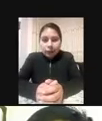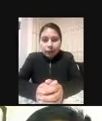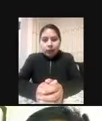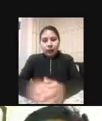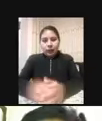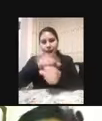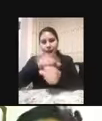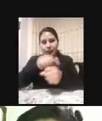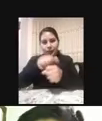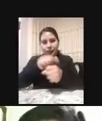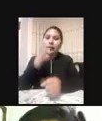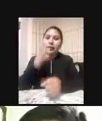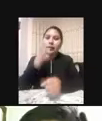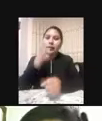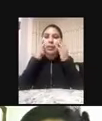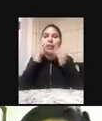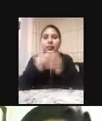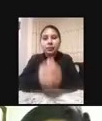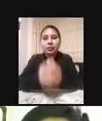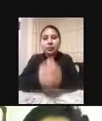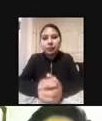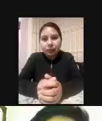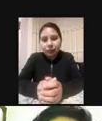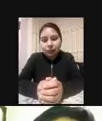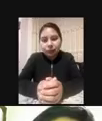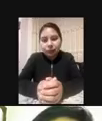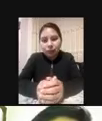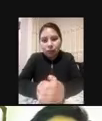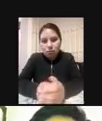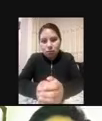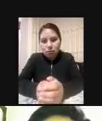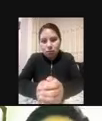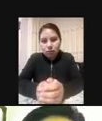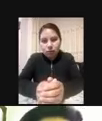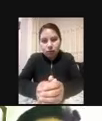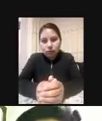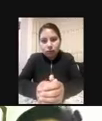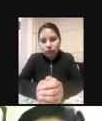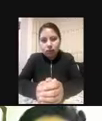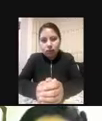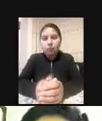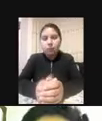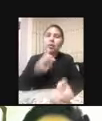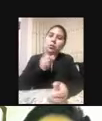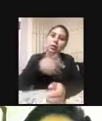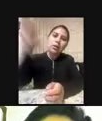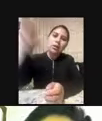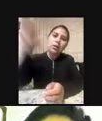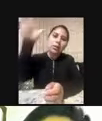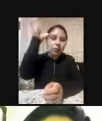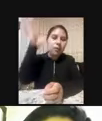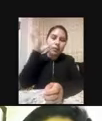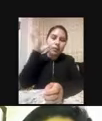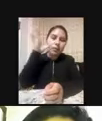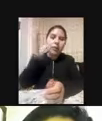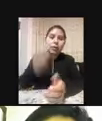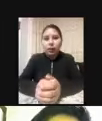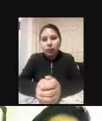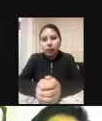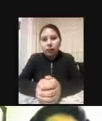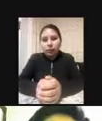diversos ejercicios y esto usualmente lo hacemos en terapia. Pero ustedes, papás, mamás, la forma en la que pueden hacer es como esté en ese